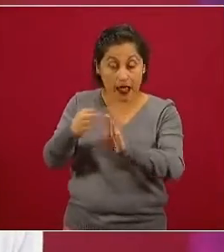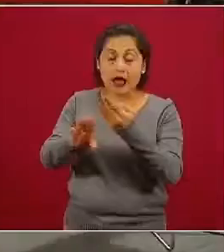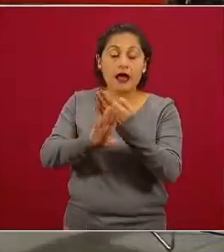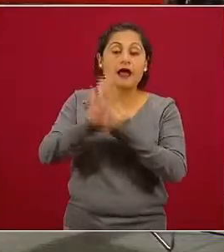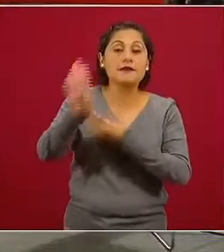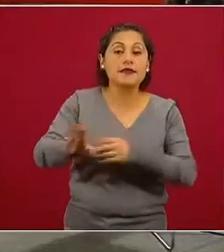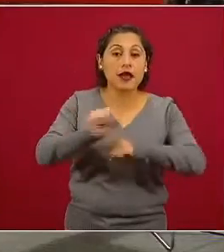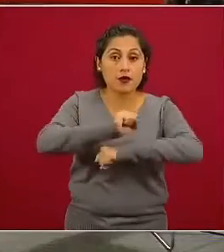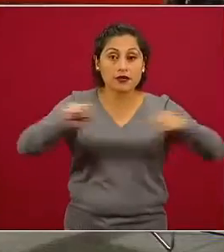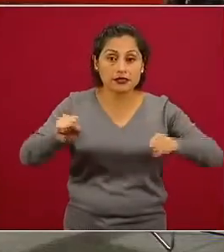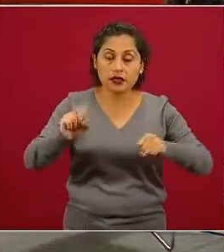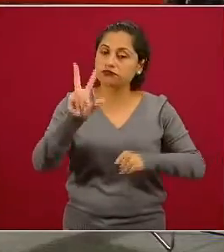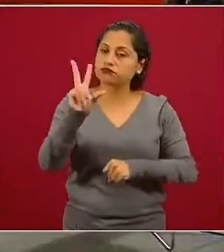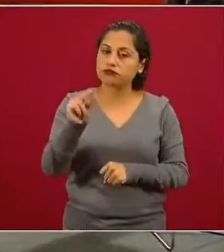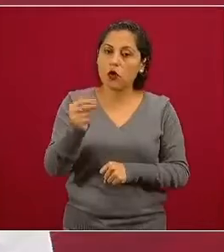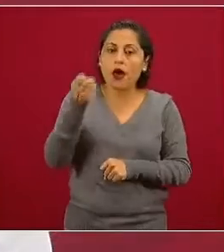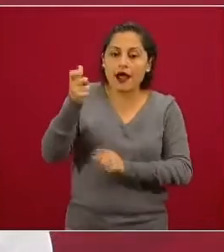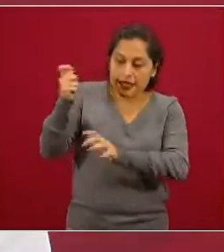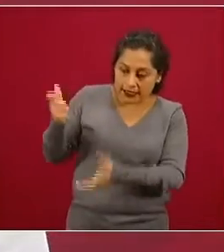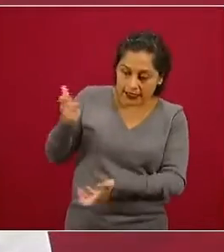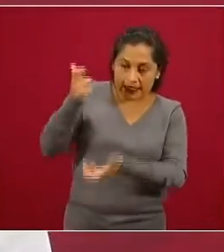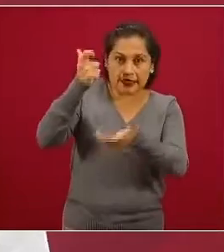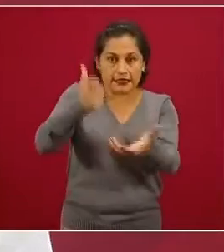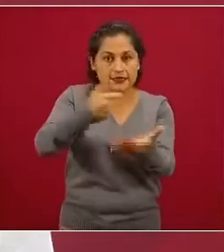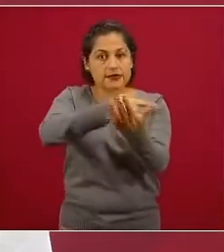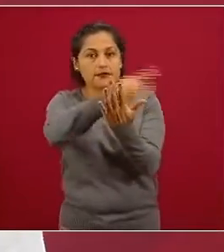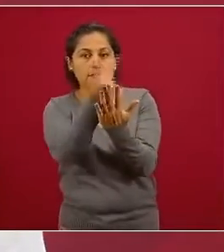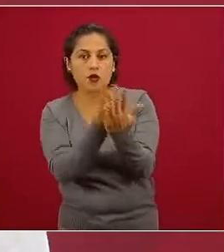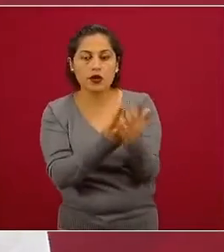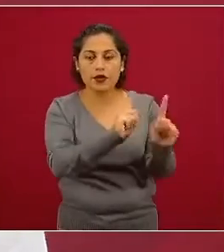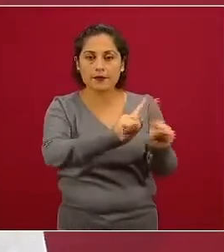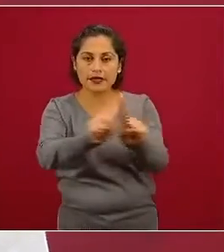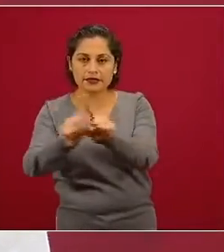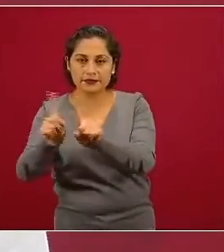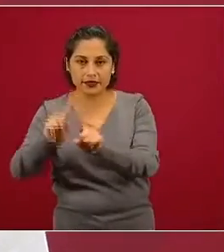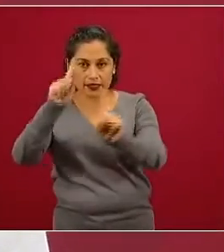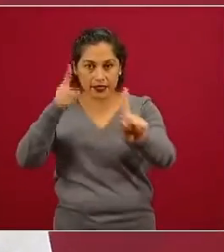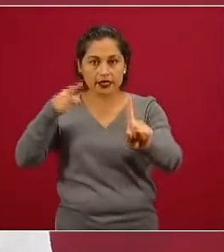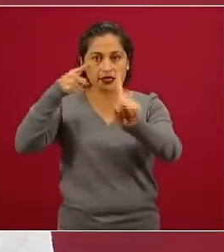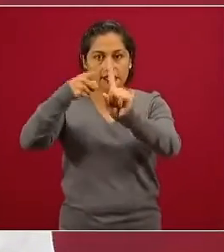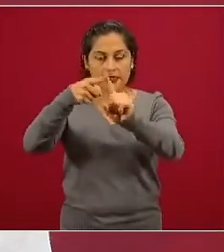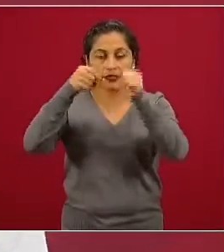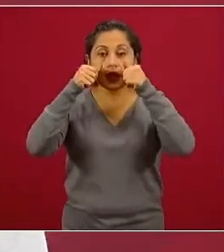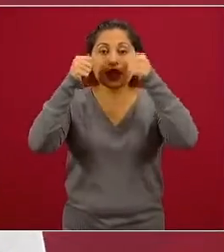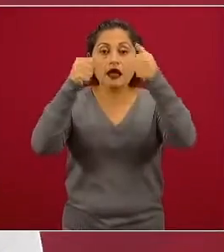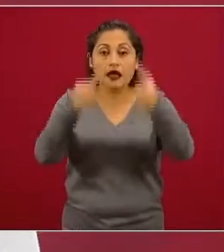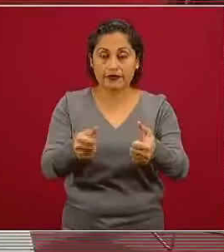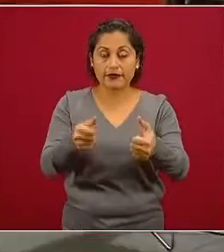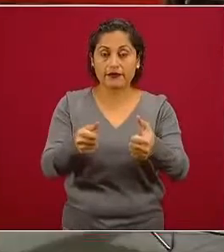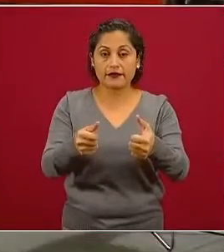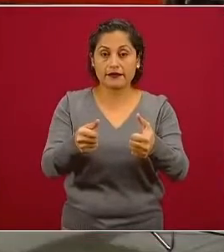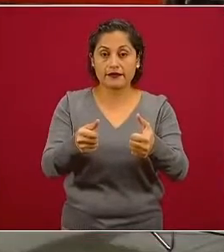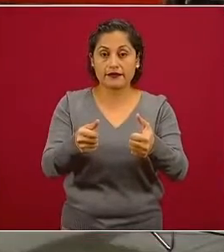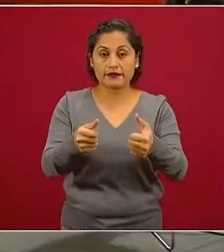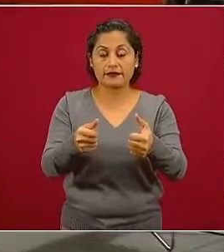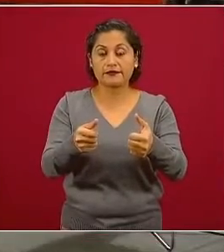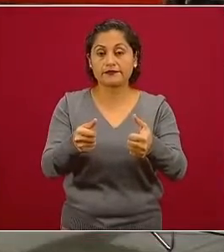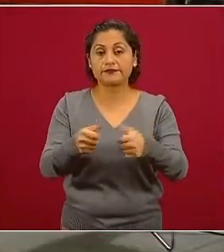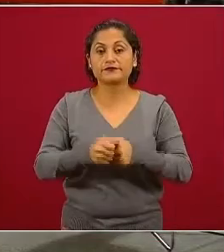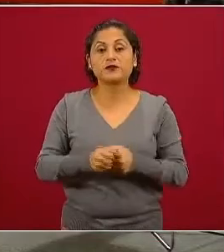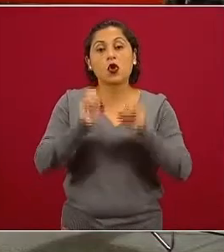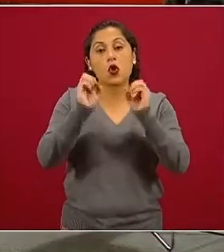proceso de discusión, de modo que la cifra que usted relata no necesariamente será la cifra final, pero puede ser más, o podría ser menos,